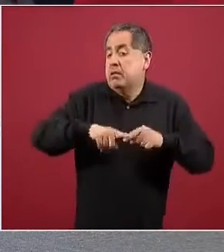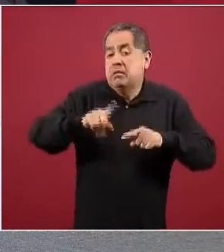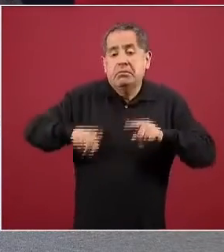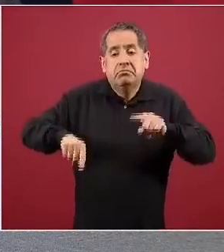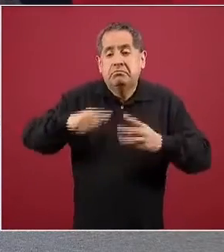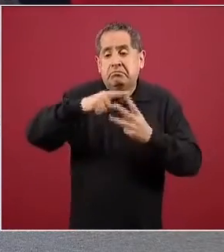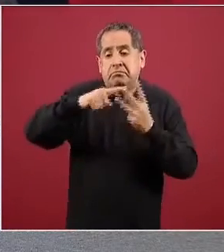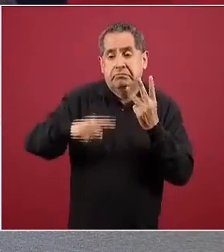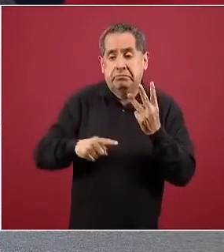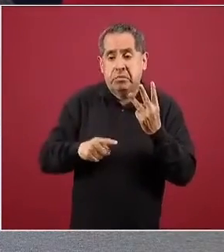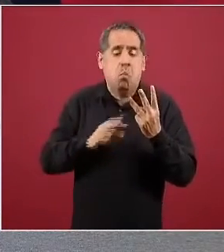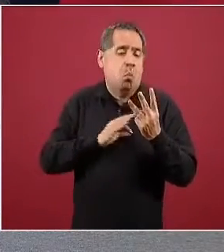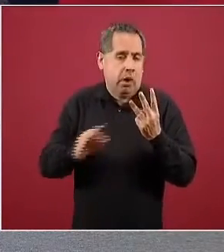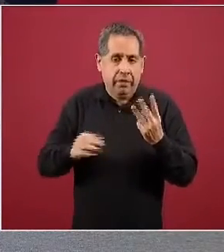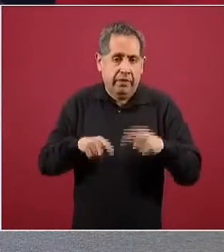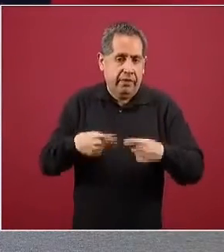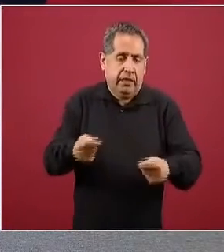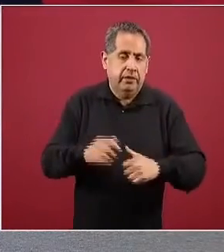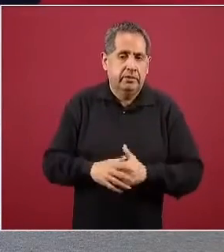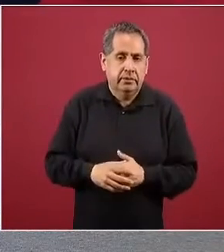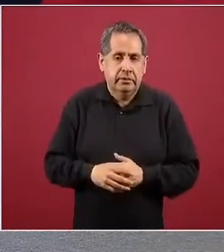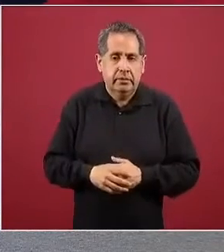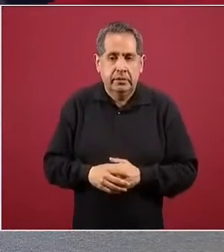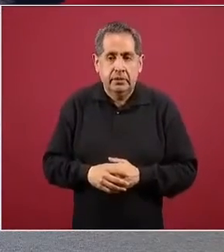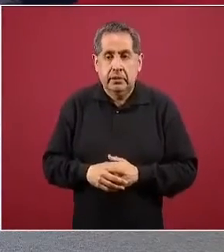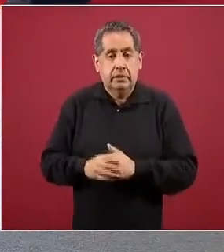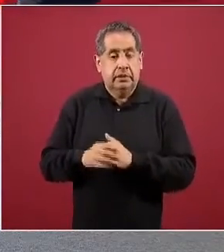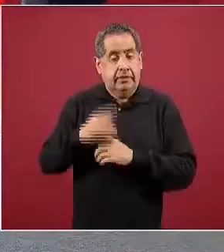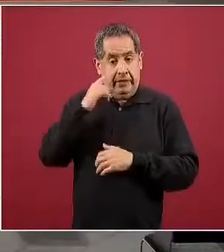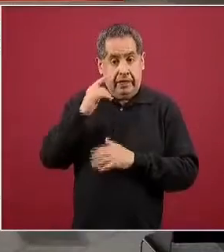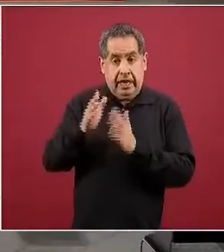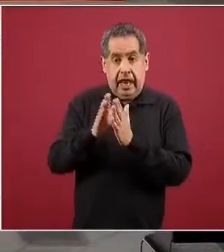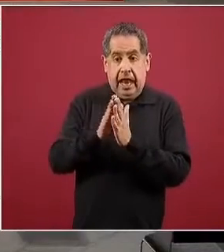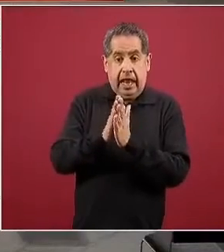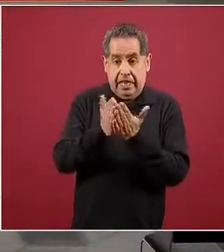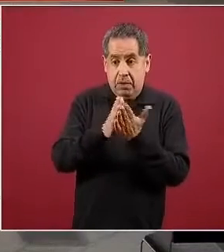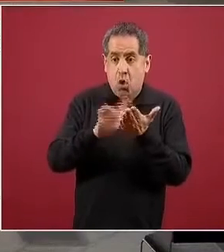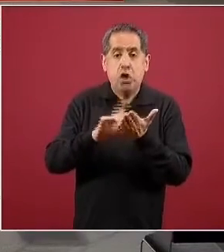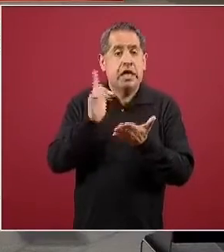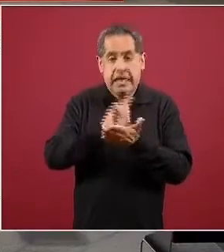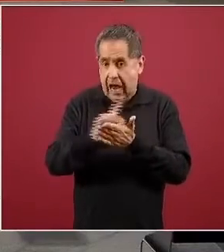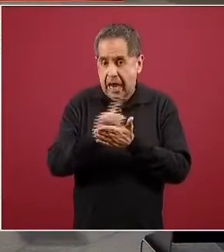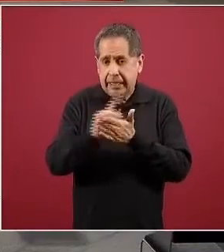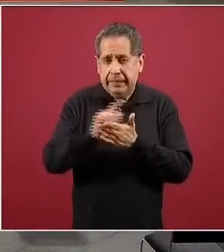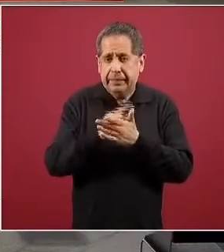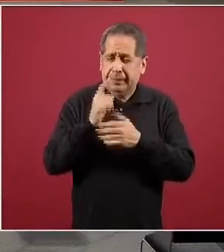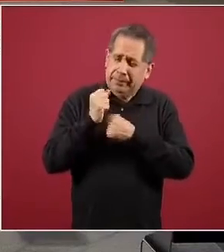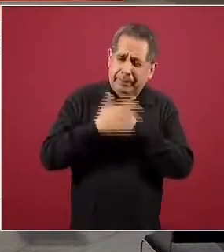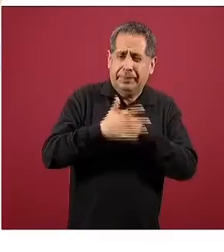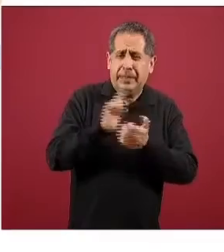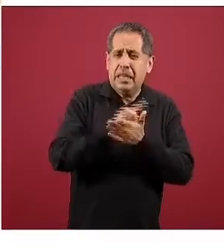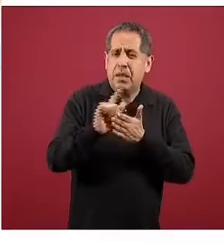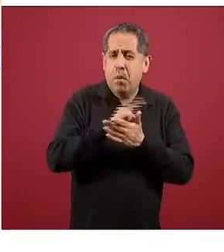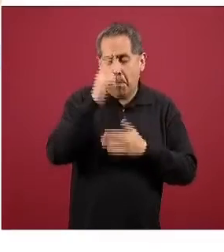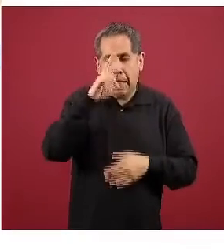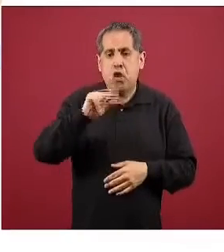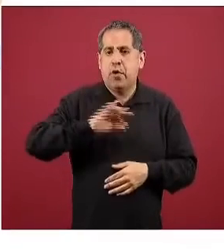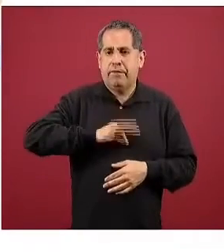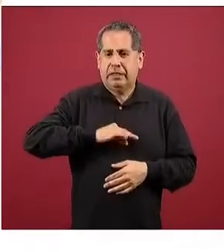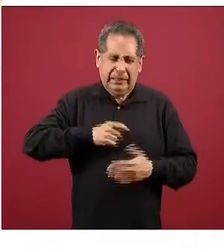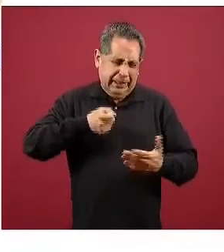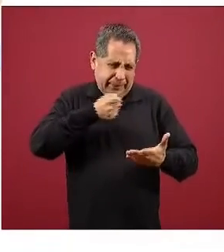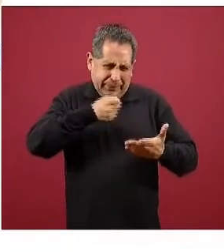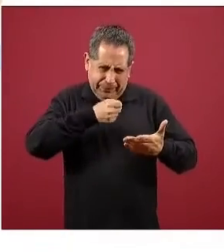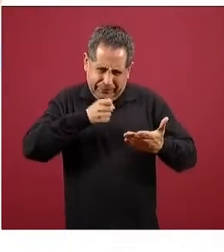3 modalidades. Los libros están, repito, sanitizados, Estos serán los procedimientos de